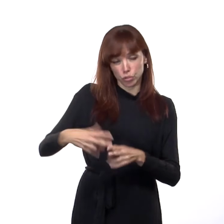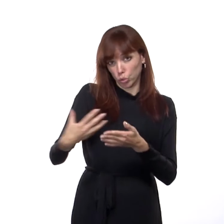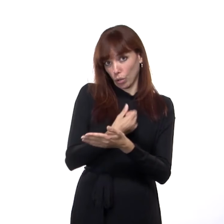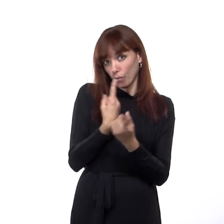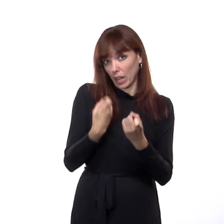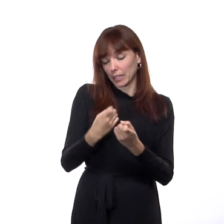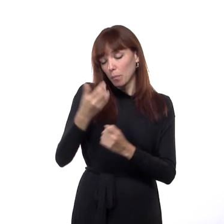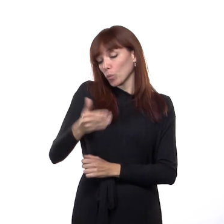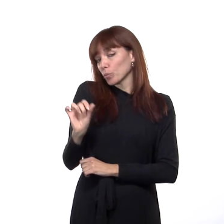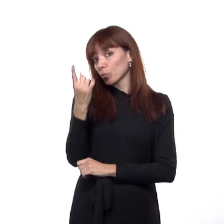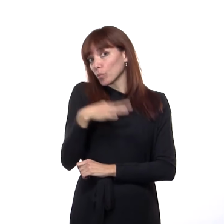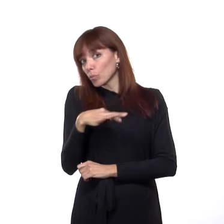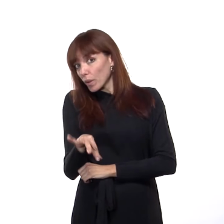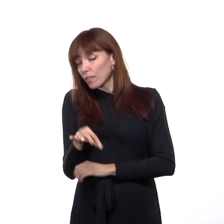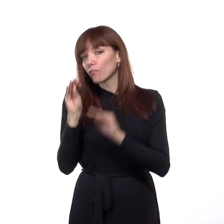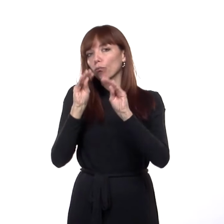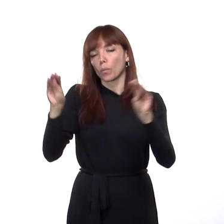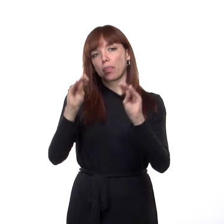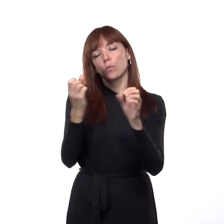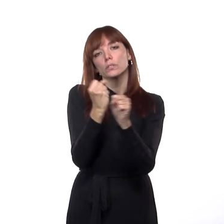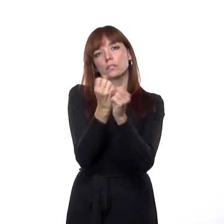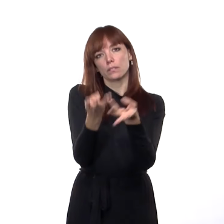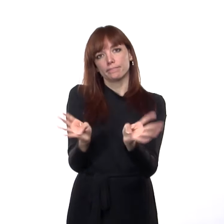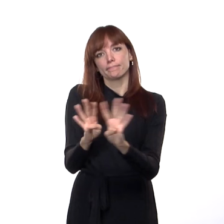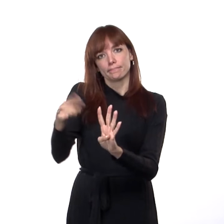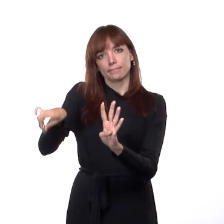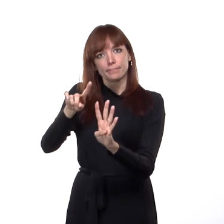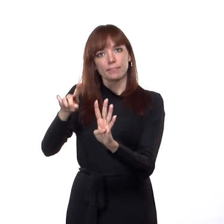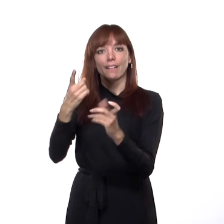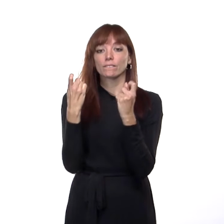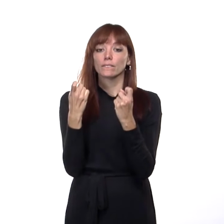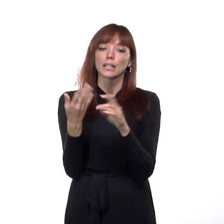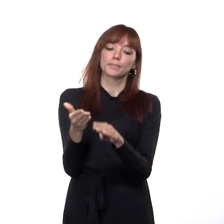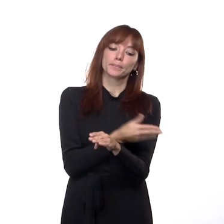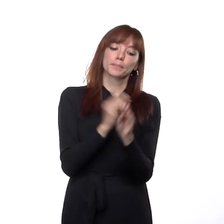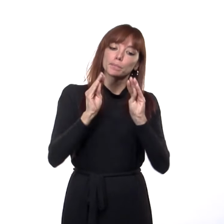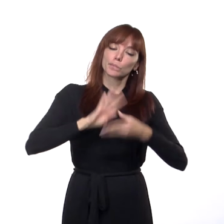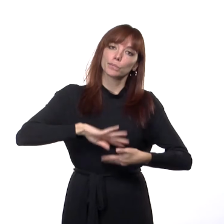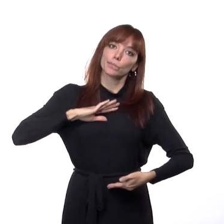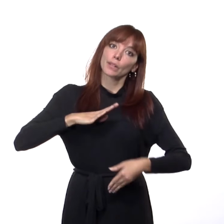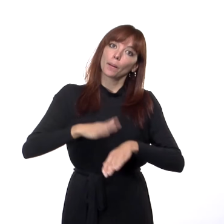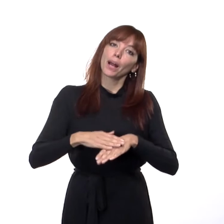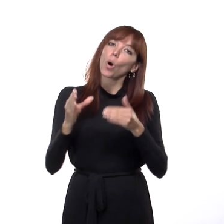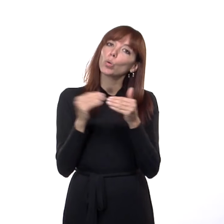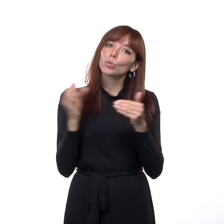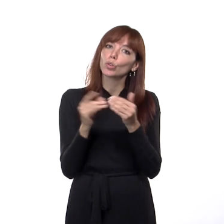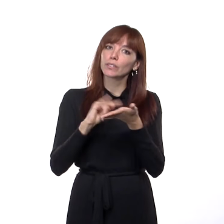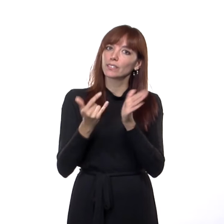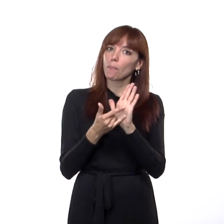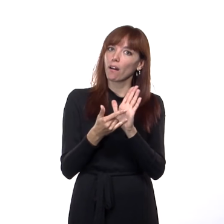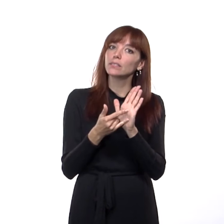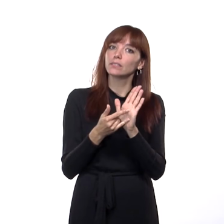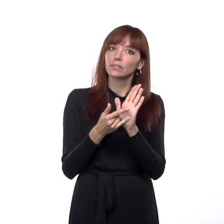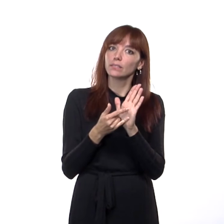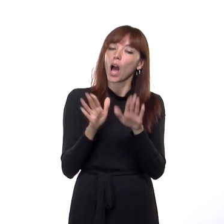importante quizás sea la formación de personal hace falta una gran formación para el uso de los sistemas para uso